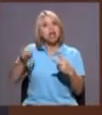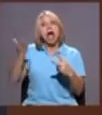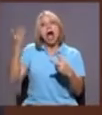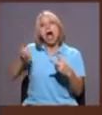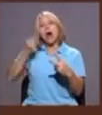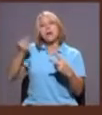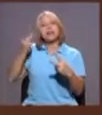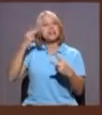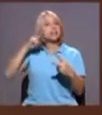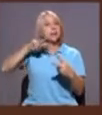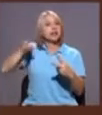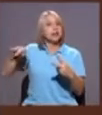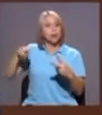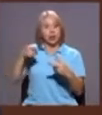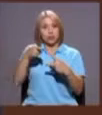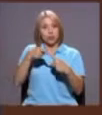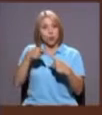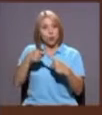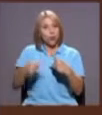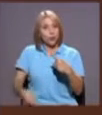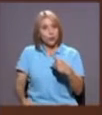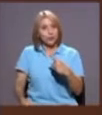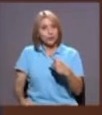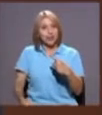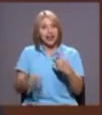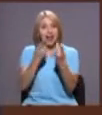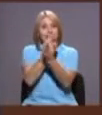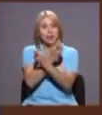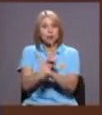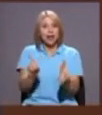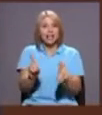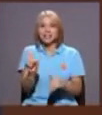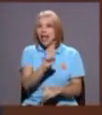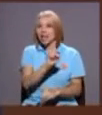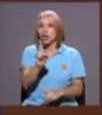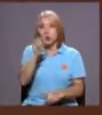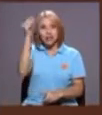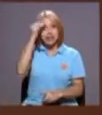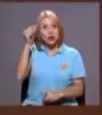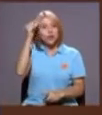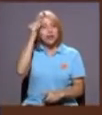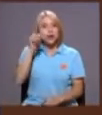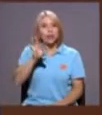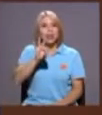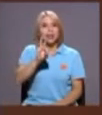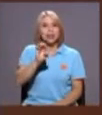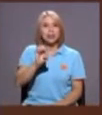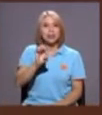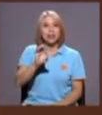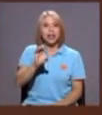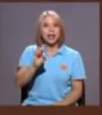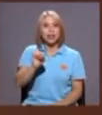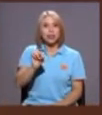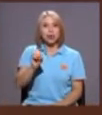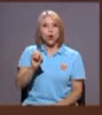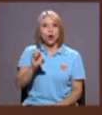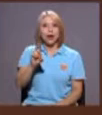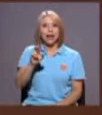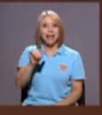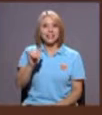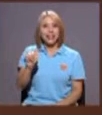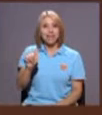gusta destacar. 1, la democracia no es el gobierno de la tecnocracia, es el gobierno de